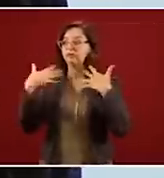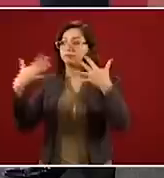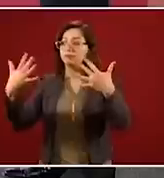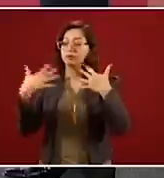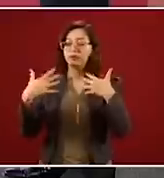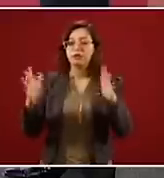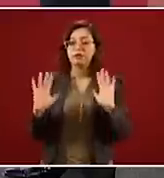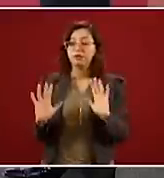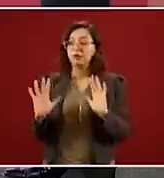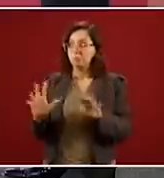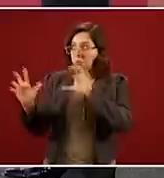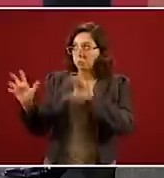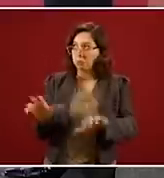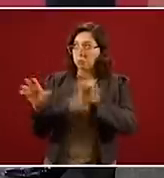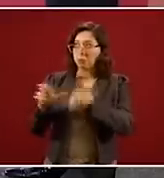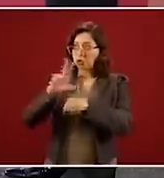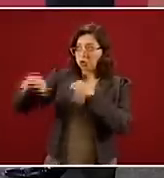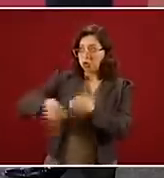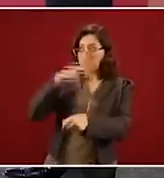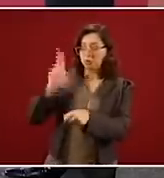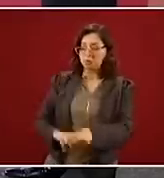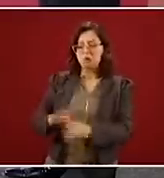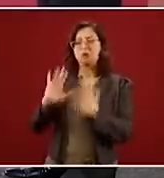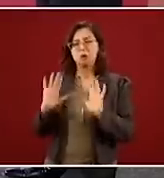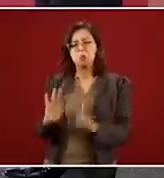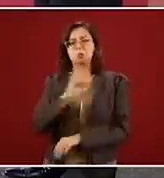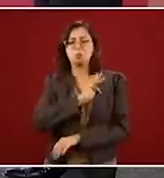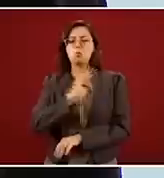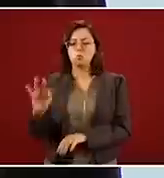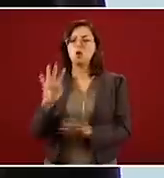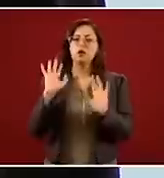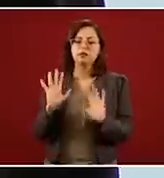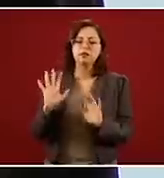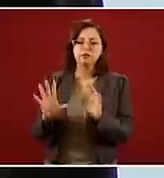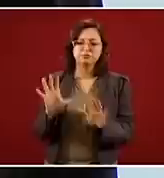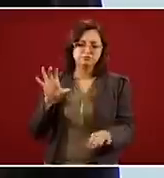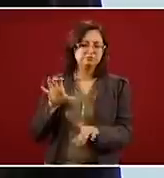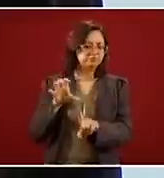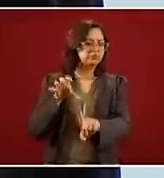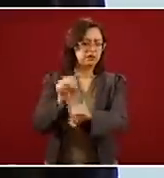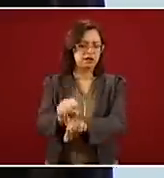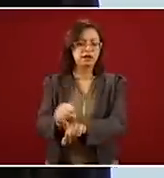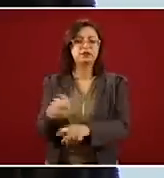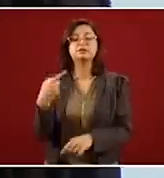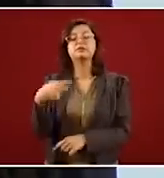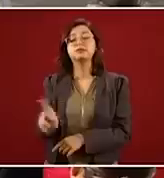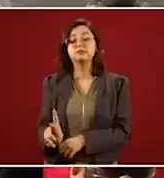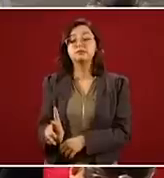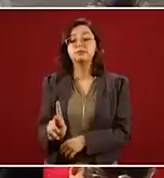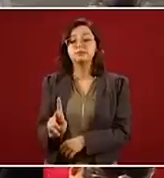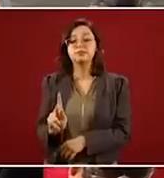observando, vamos a lograr esta proyección que les estamos señalando. Pero lo cierto es que